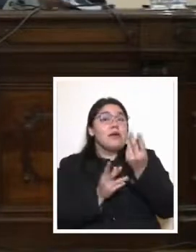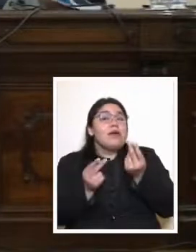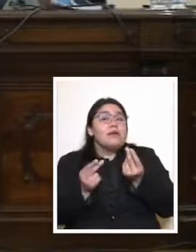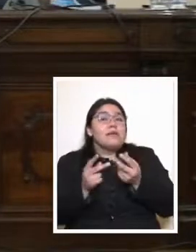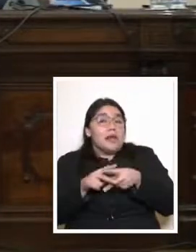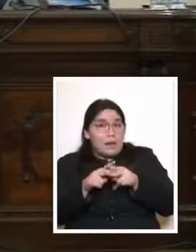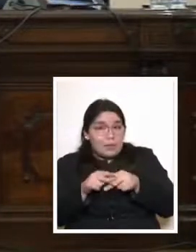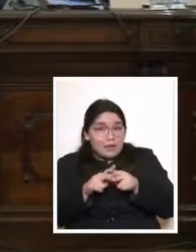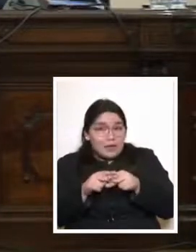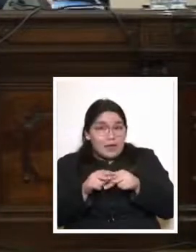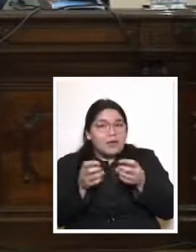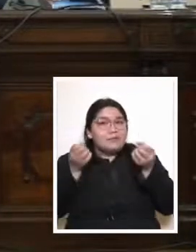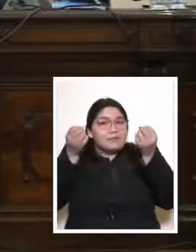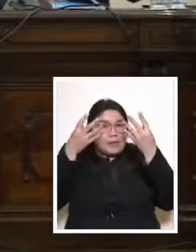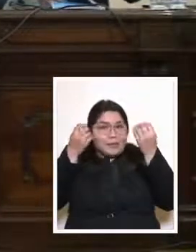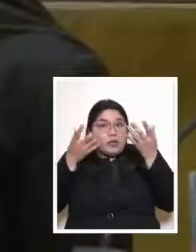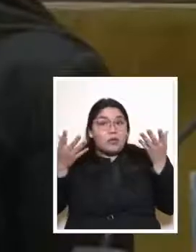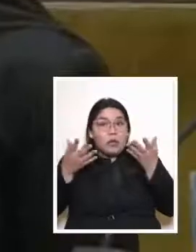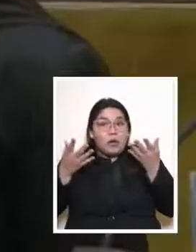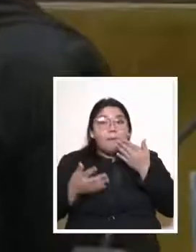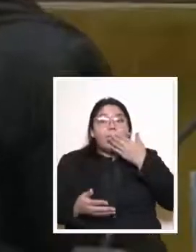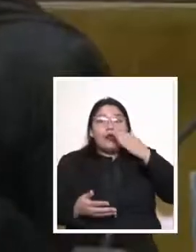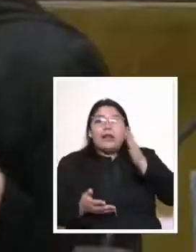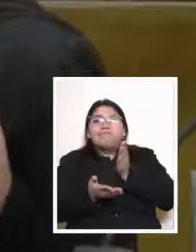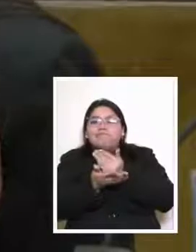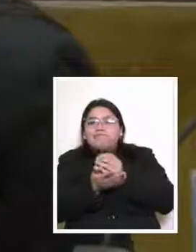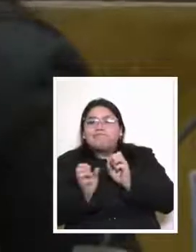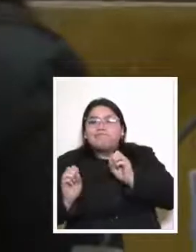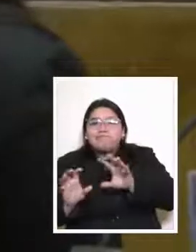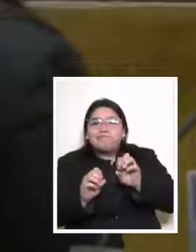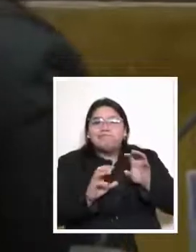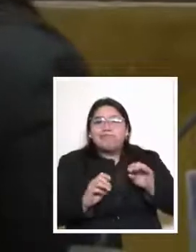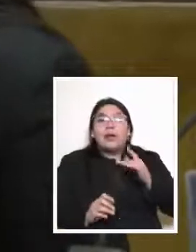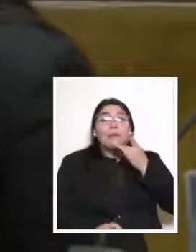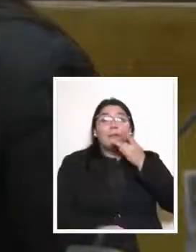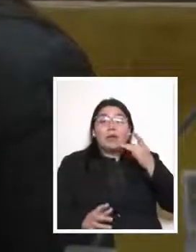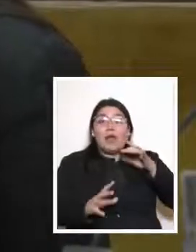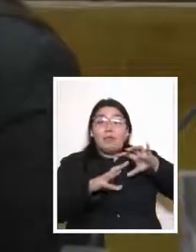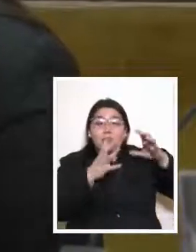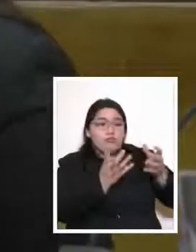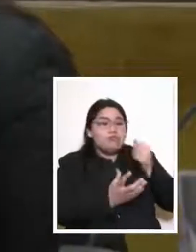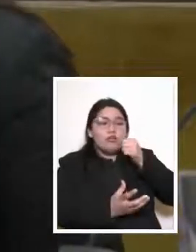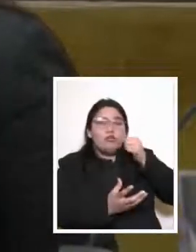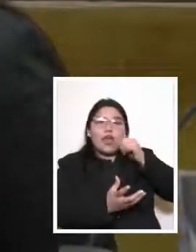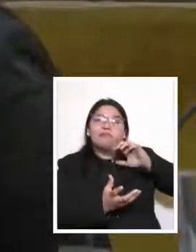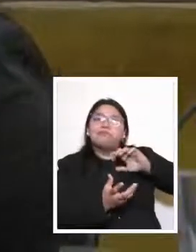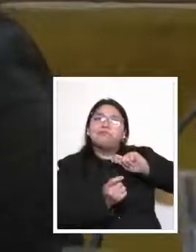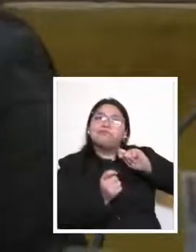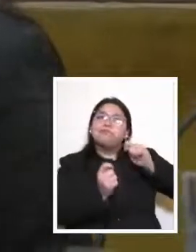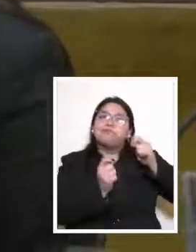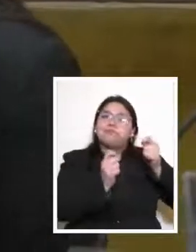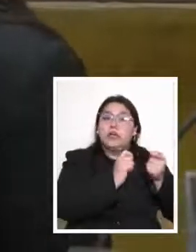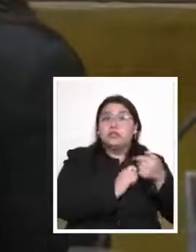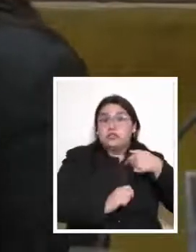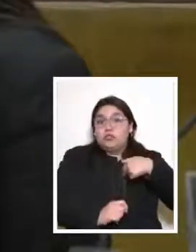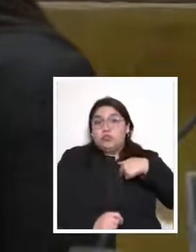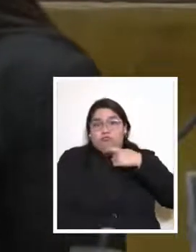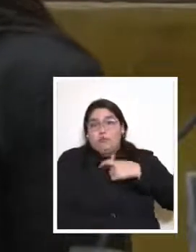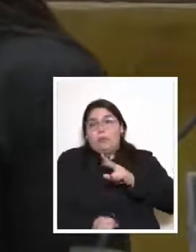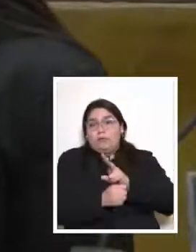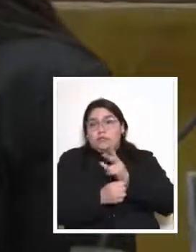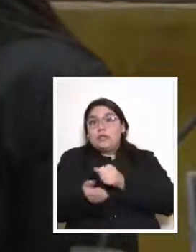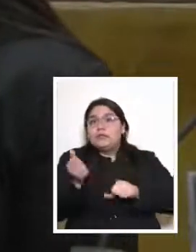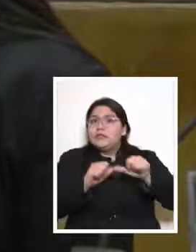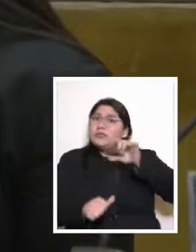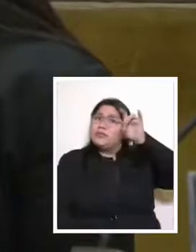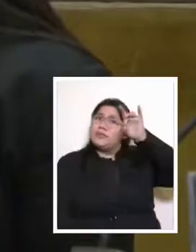a través de mejorar la didáctica, porque el mundo cambia cada día y yo como profesora de ciencias lo sé muy bien. También